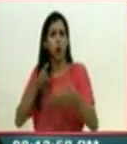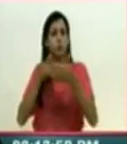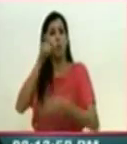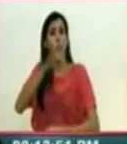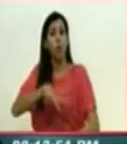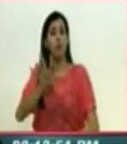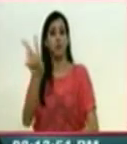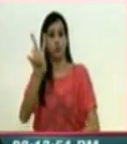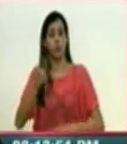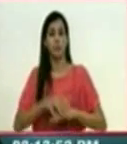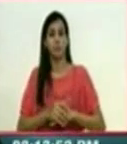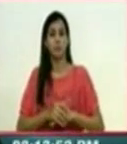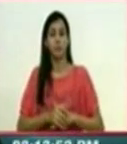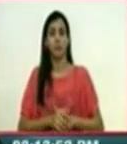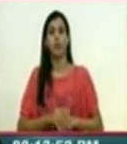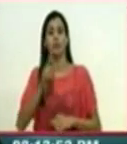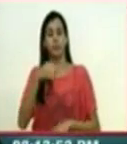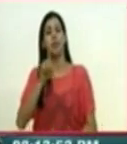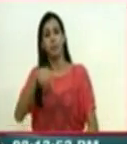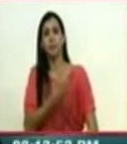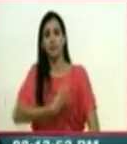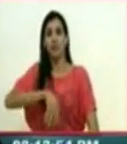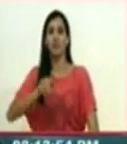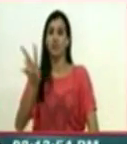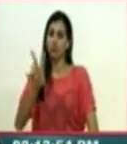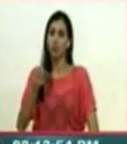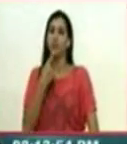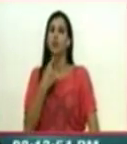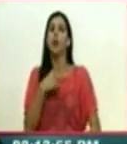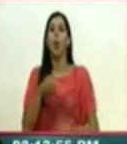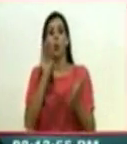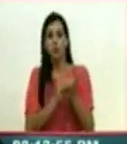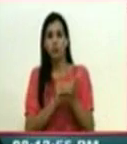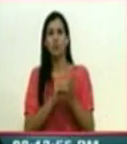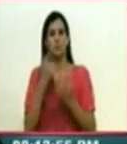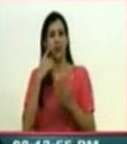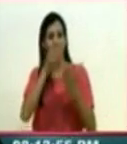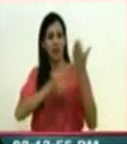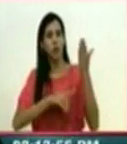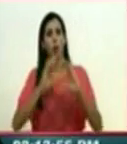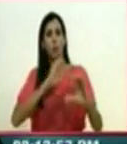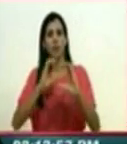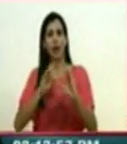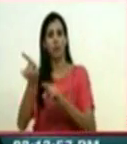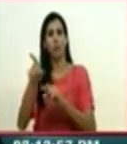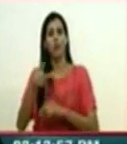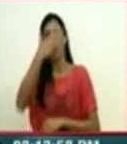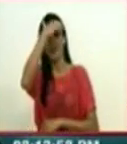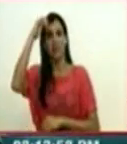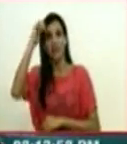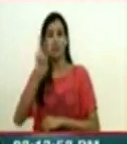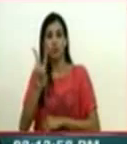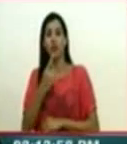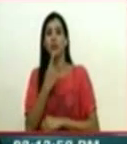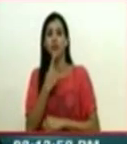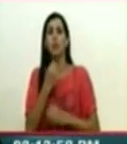Venezuela. También el primer mandatario nacional ratificó el comunicado emanado de la Cancillería venezolana y reiteró su llamado